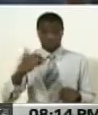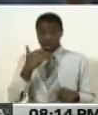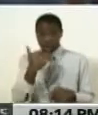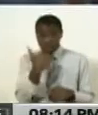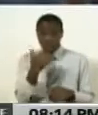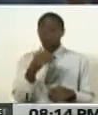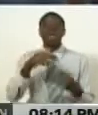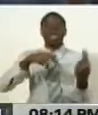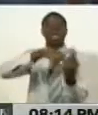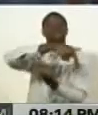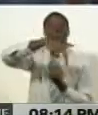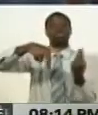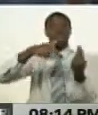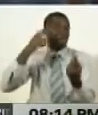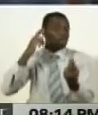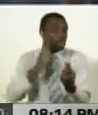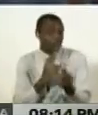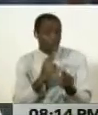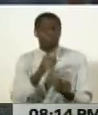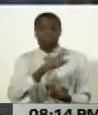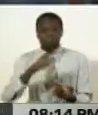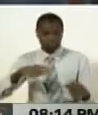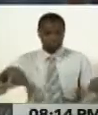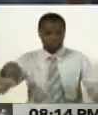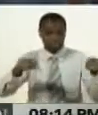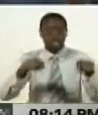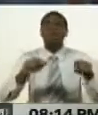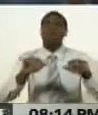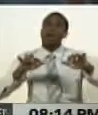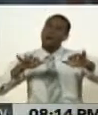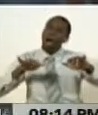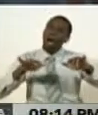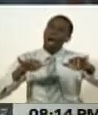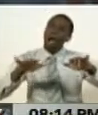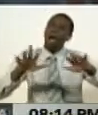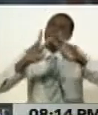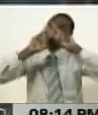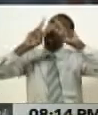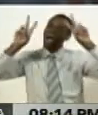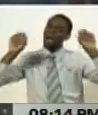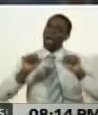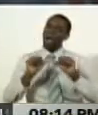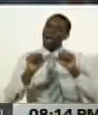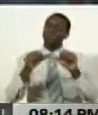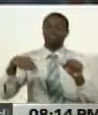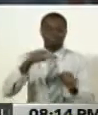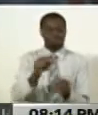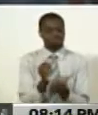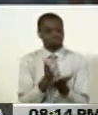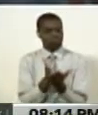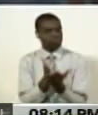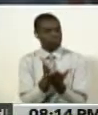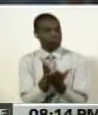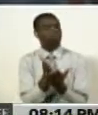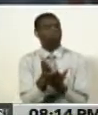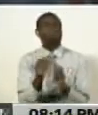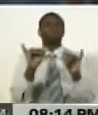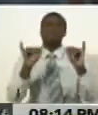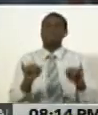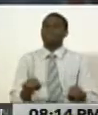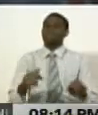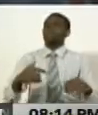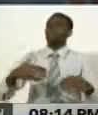la Revolución Bolivariana, convertidos en ejército de paz, nos hemos mantenido en acciones